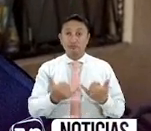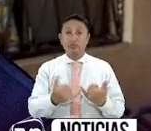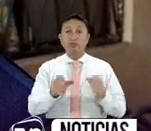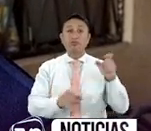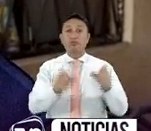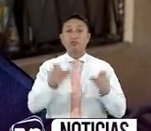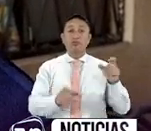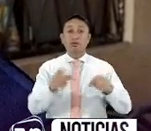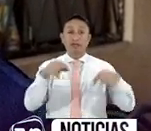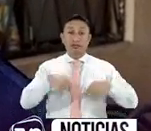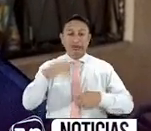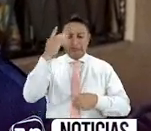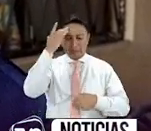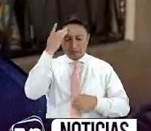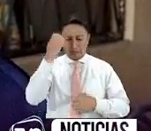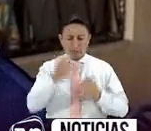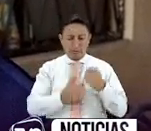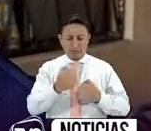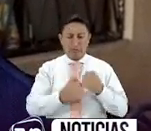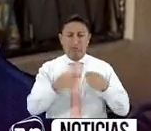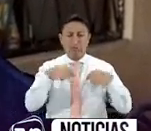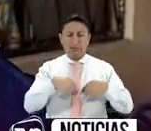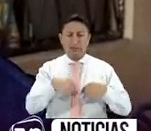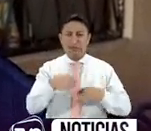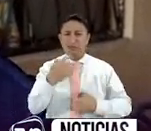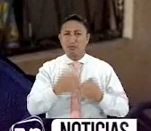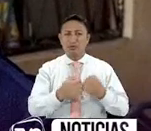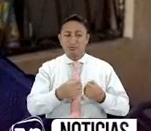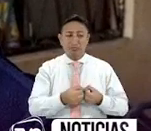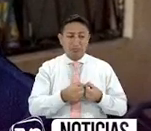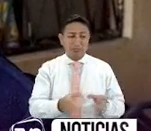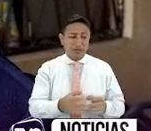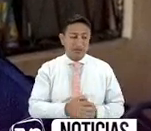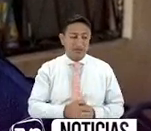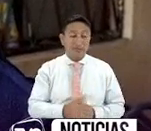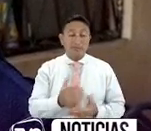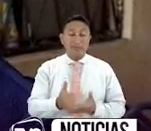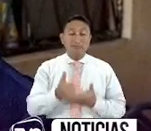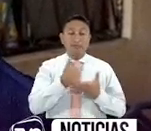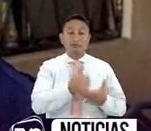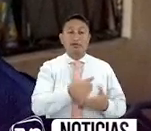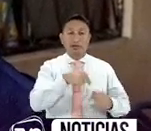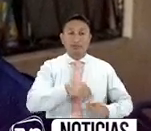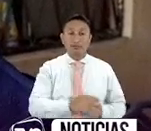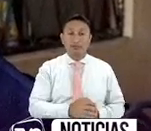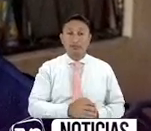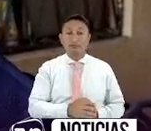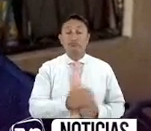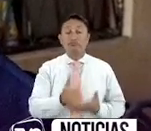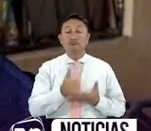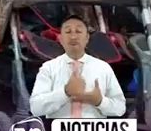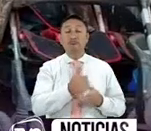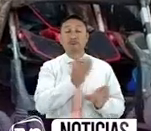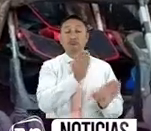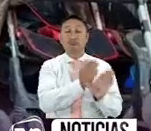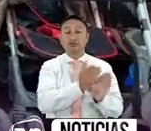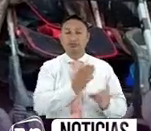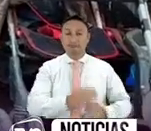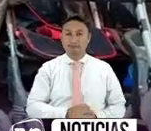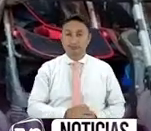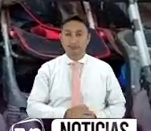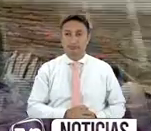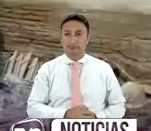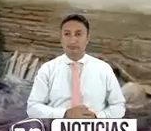personas que están afectadas por la situación actual por las cosas que han perdido se le está haciendo un agendamiento a psicología